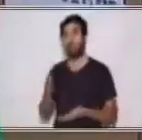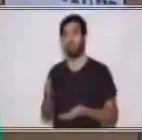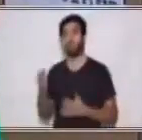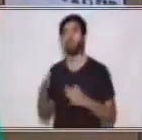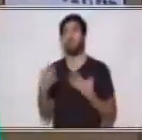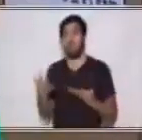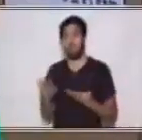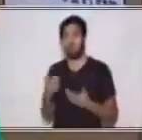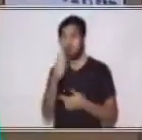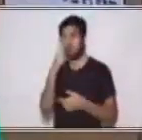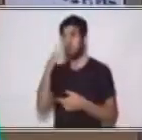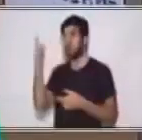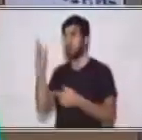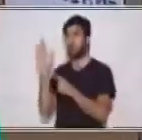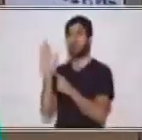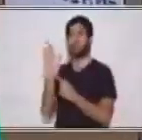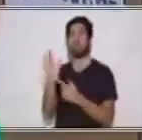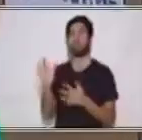triángulo.